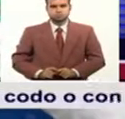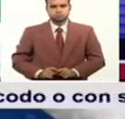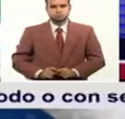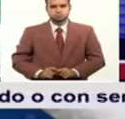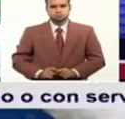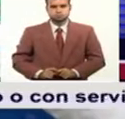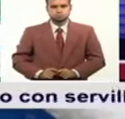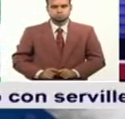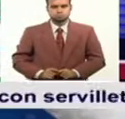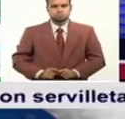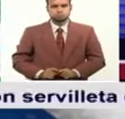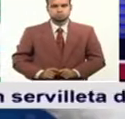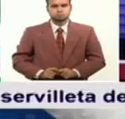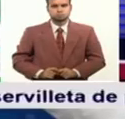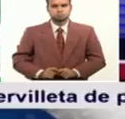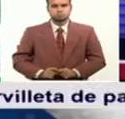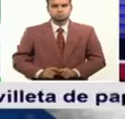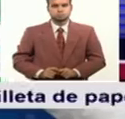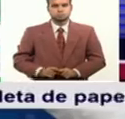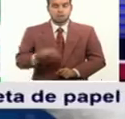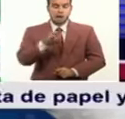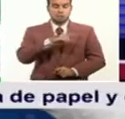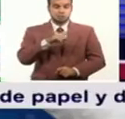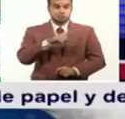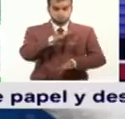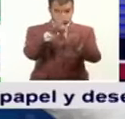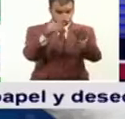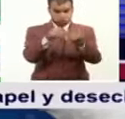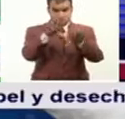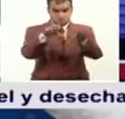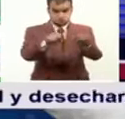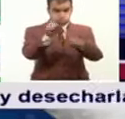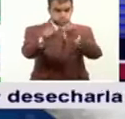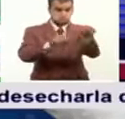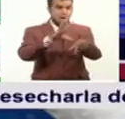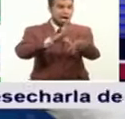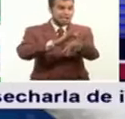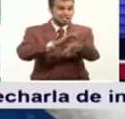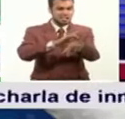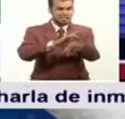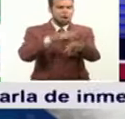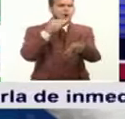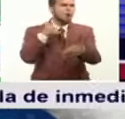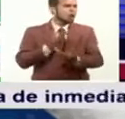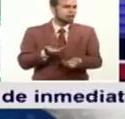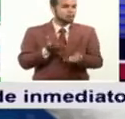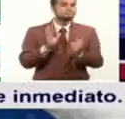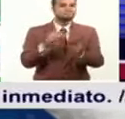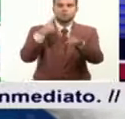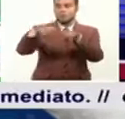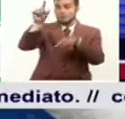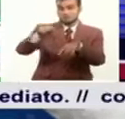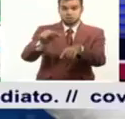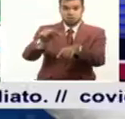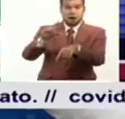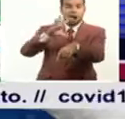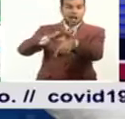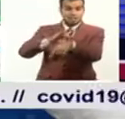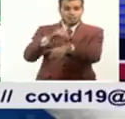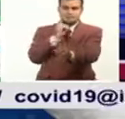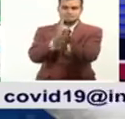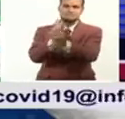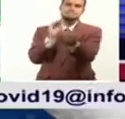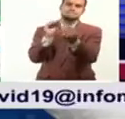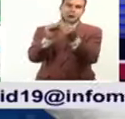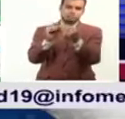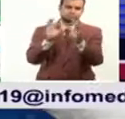92,5% de todos los diagnosticados ayer, contactos de casos confirmados previamente. Ahí tienen ustedes